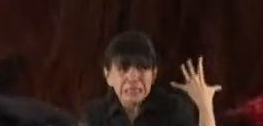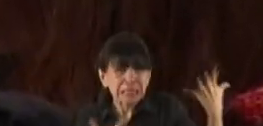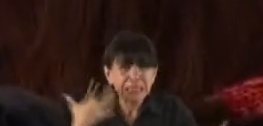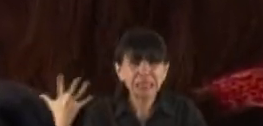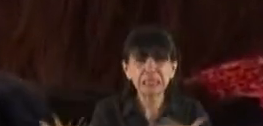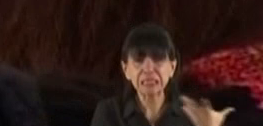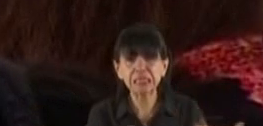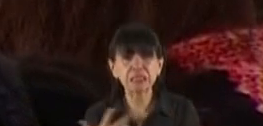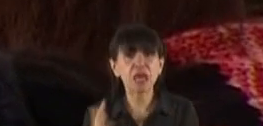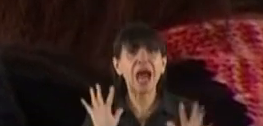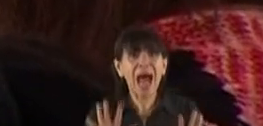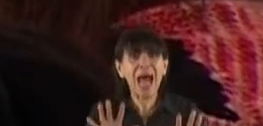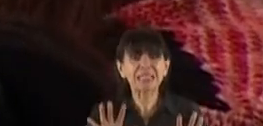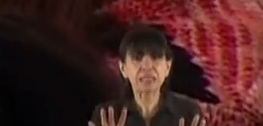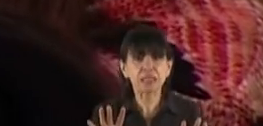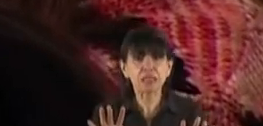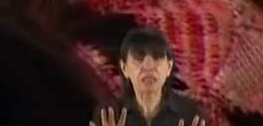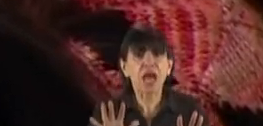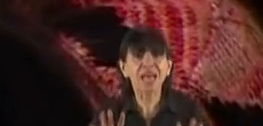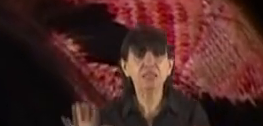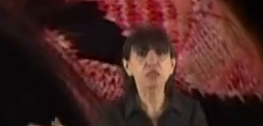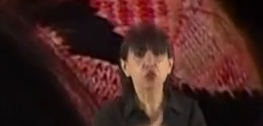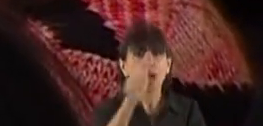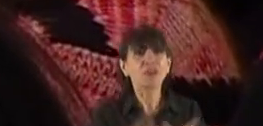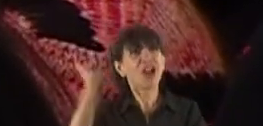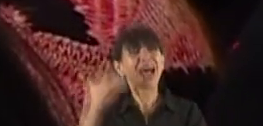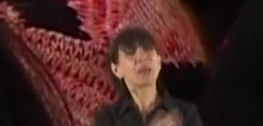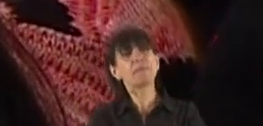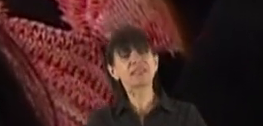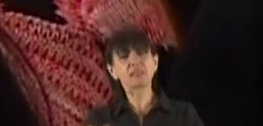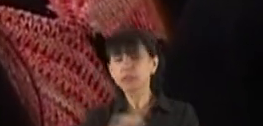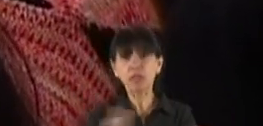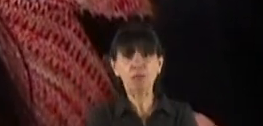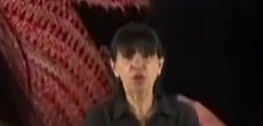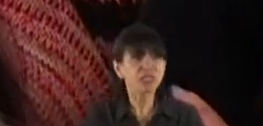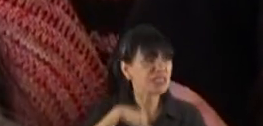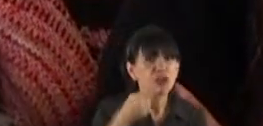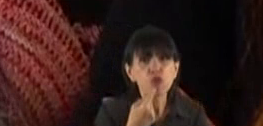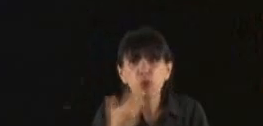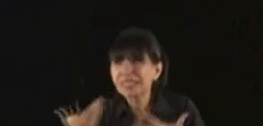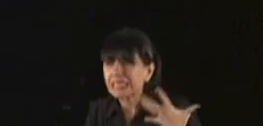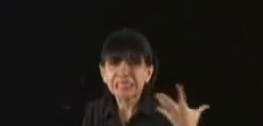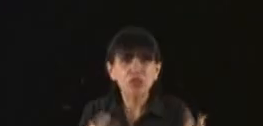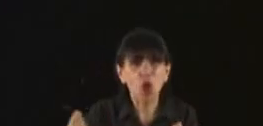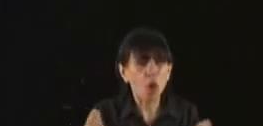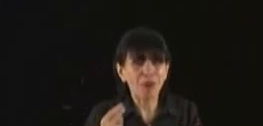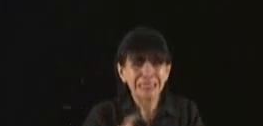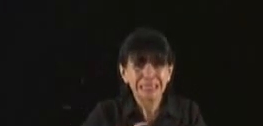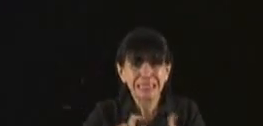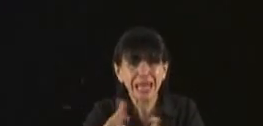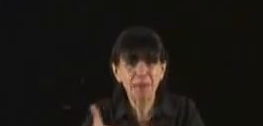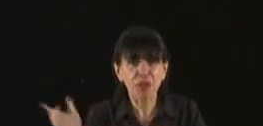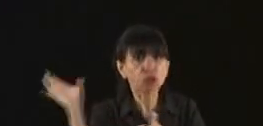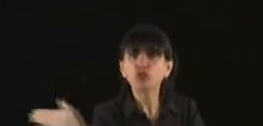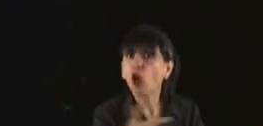Y así se fue alterando nuestra seguridad, nuestra tranquilidad, nuestra paz íntima. Se fue alterando. Y